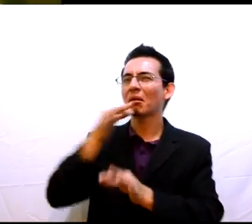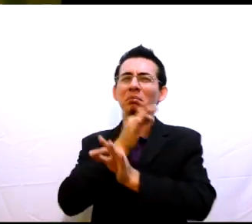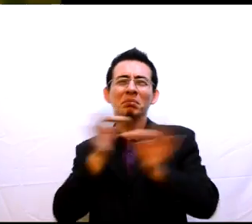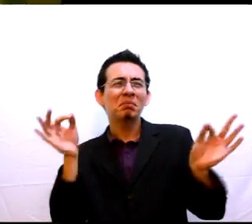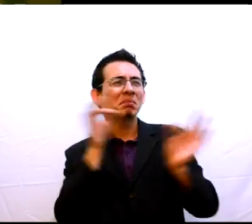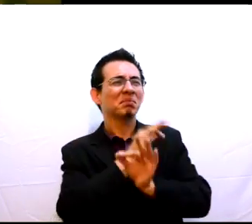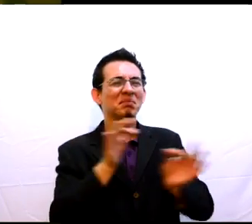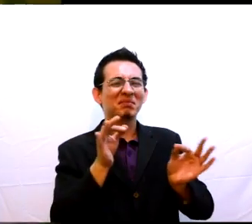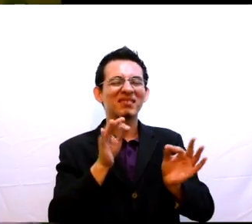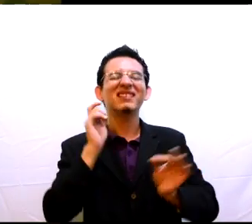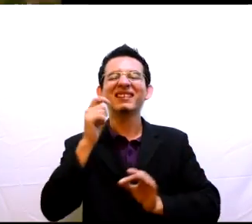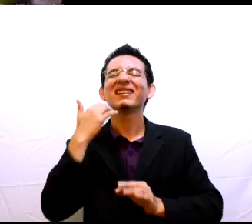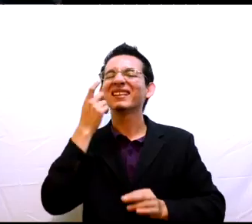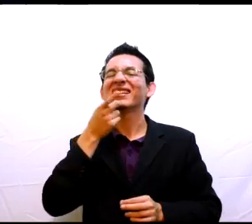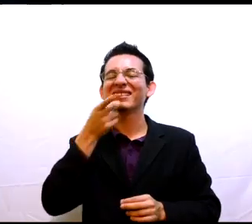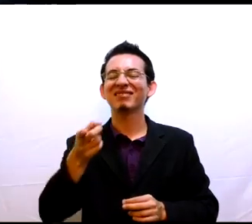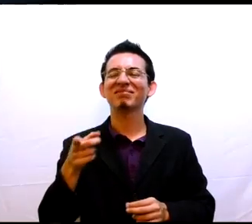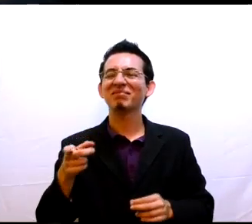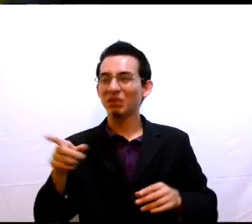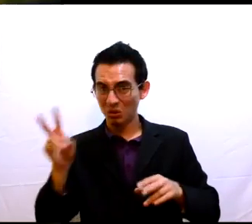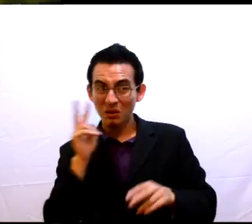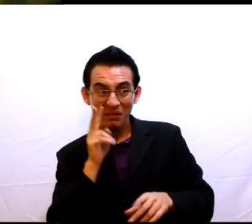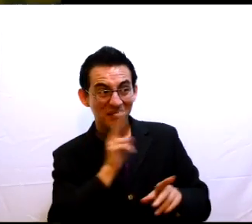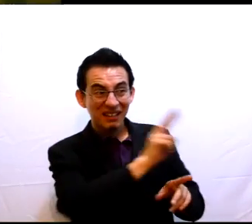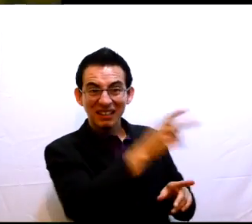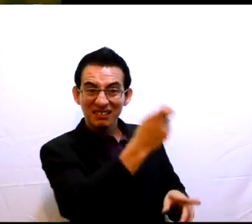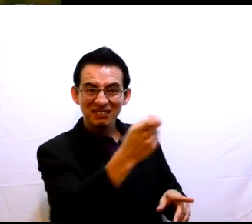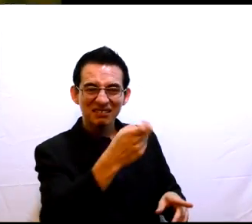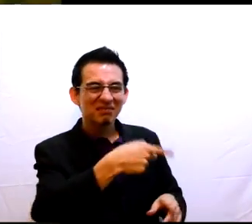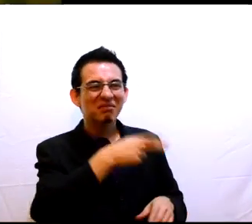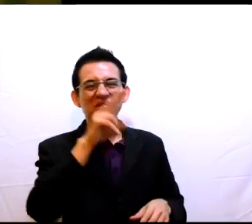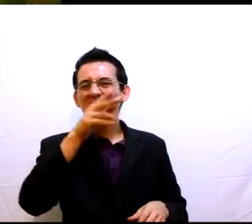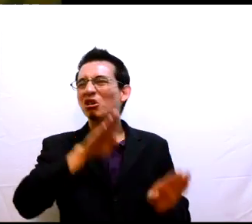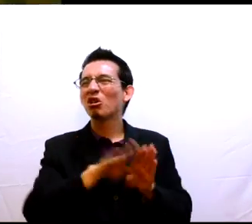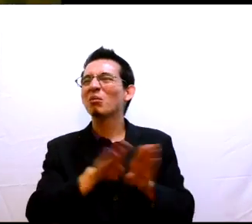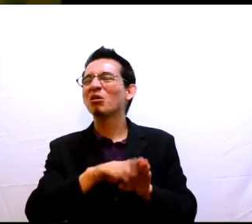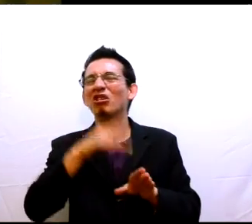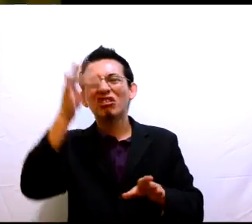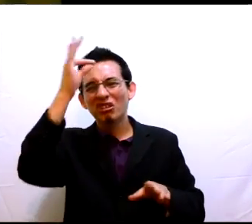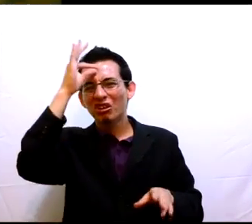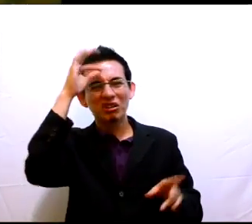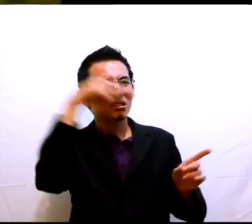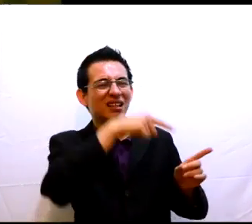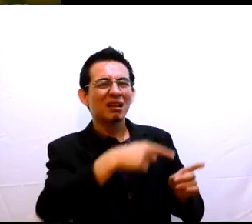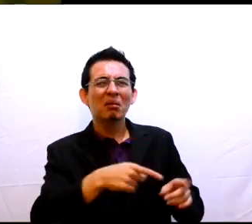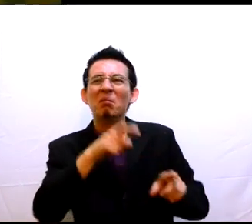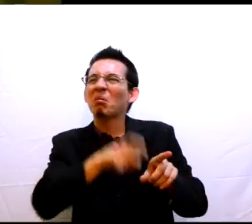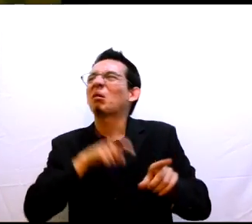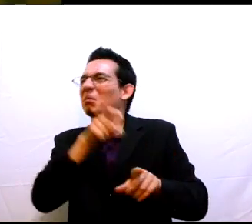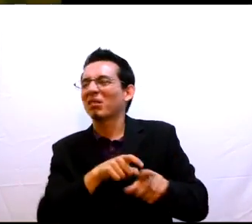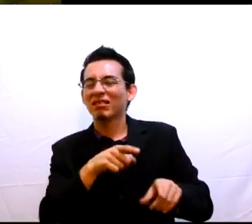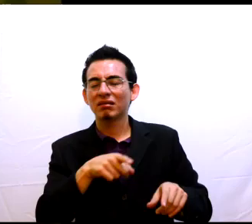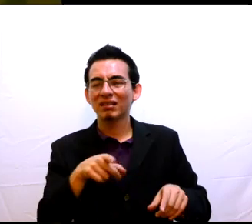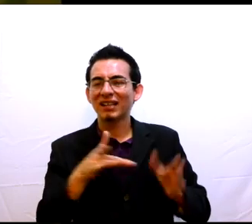que les estaba diciendo que sus discípulos no sean como estos no sean como estos